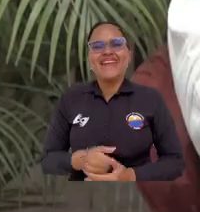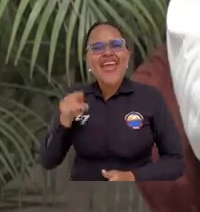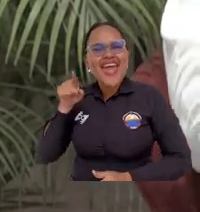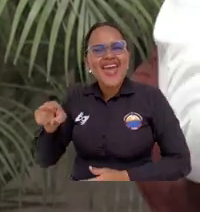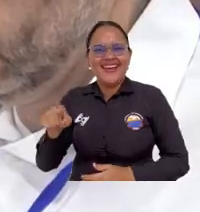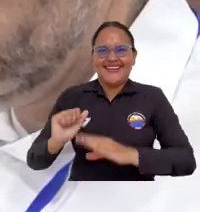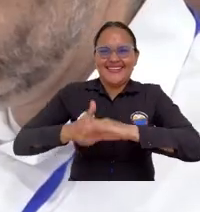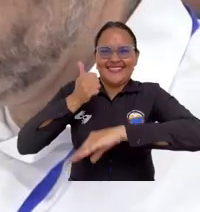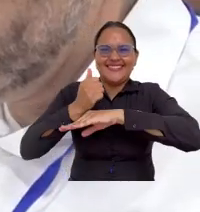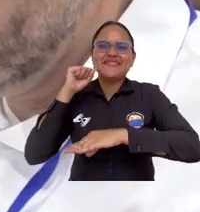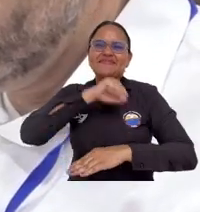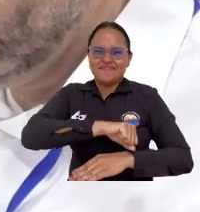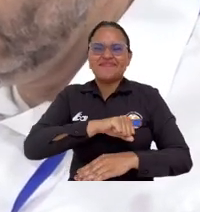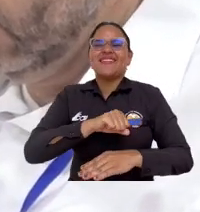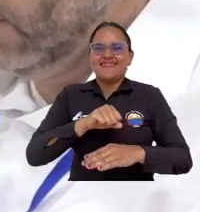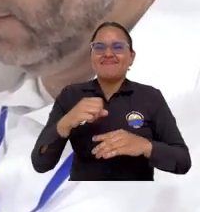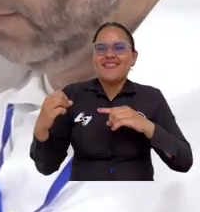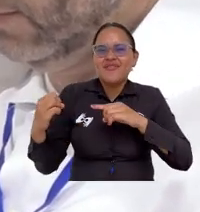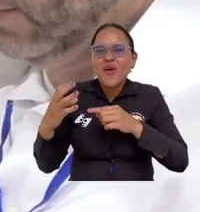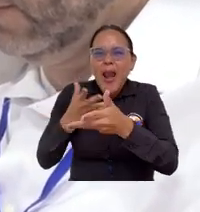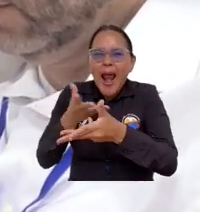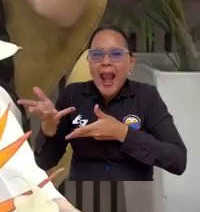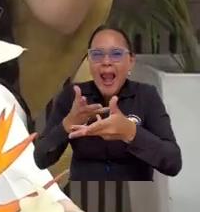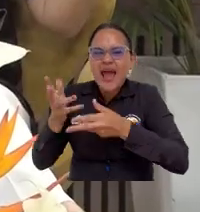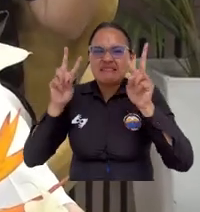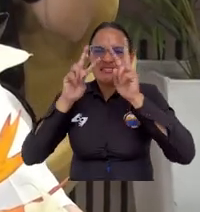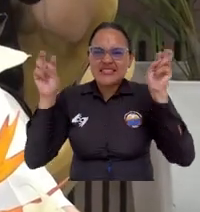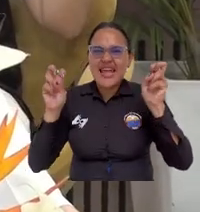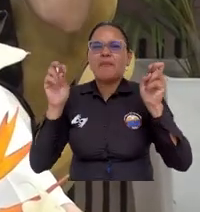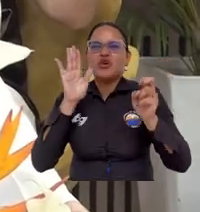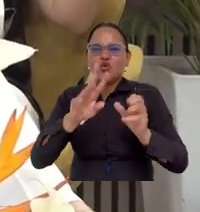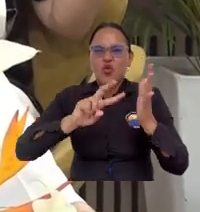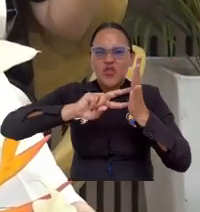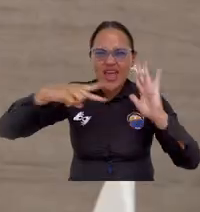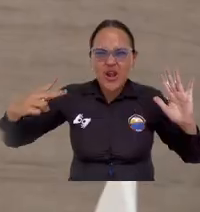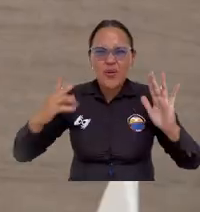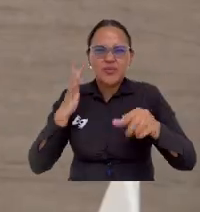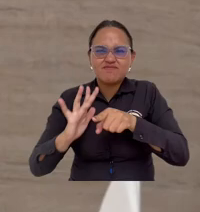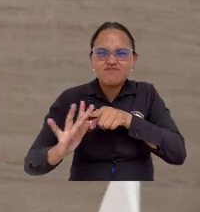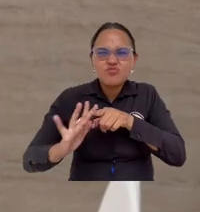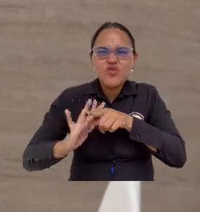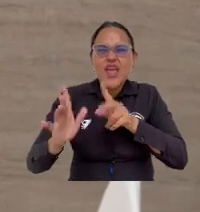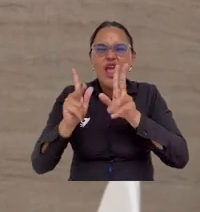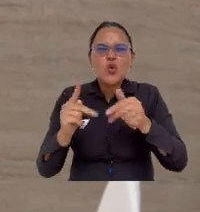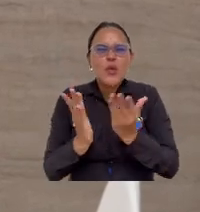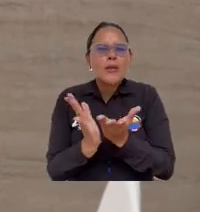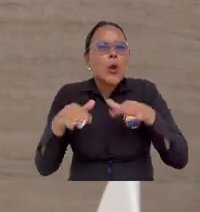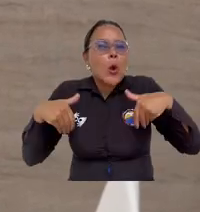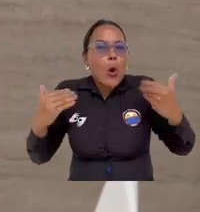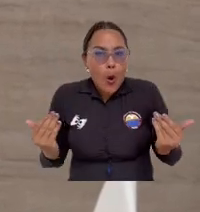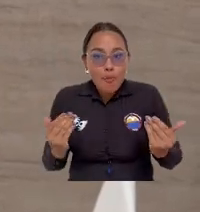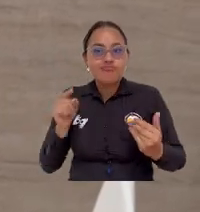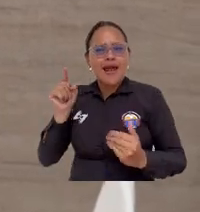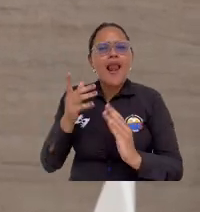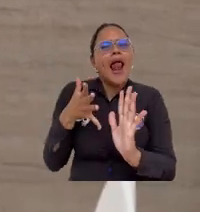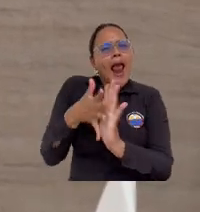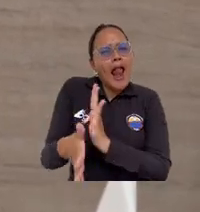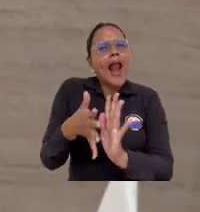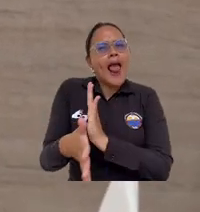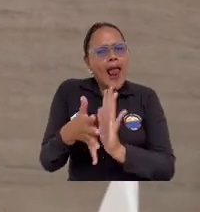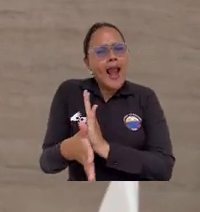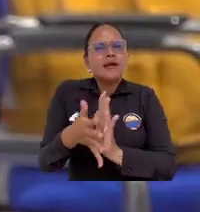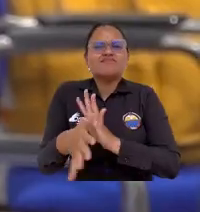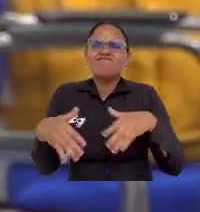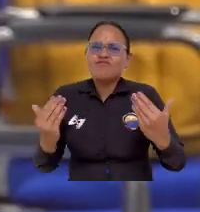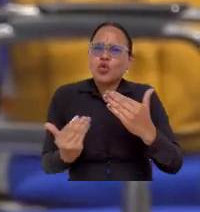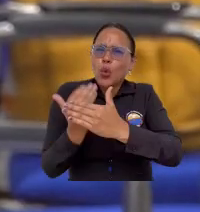Salazar participó del panel Nuevas Tecnologías y su efecto sobre la empleabilidad de estudiantes. Allí socializó su punto de vista